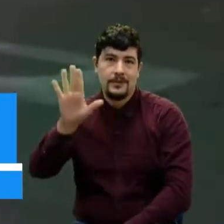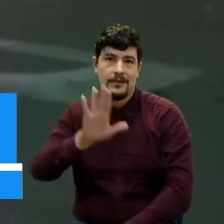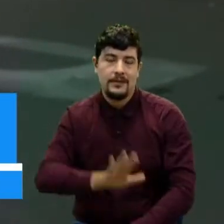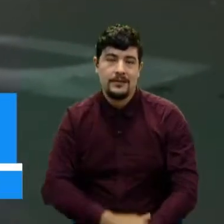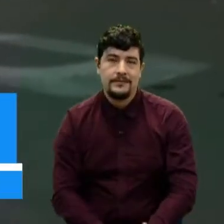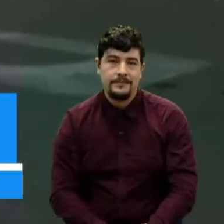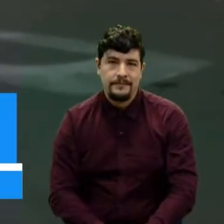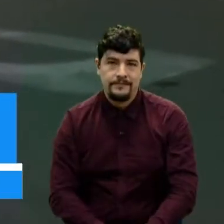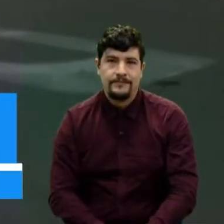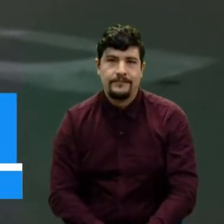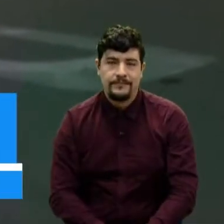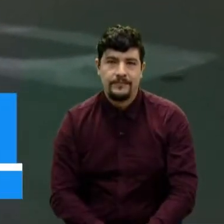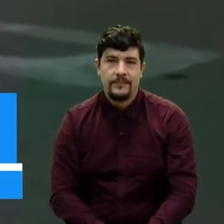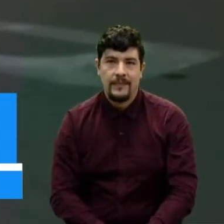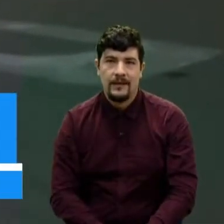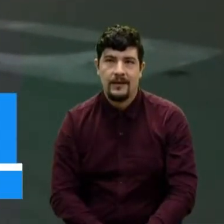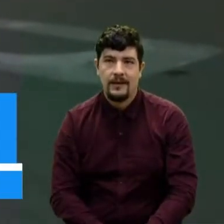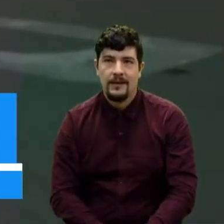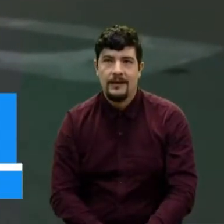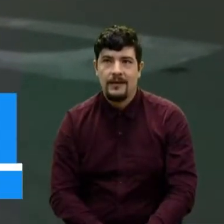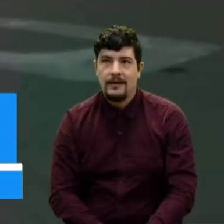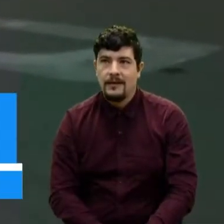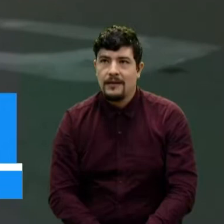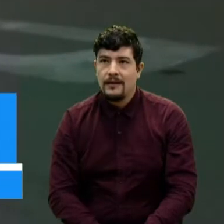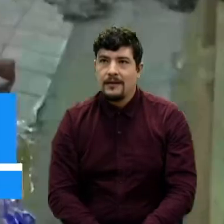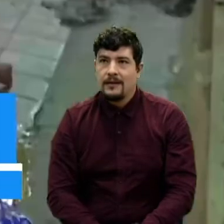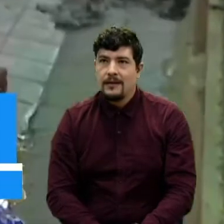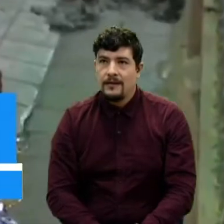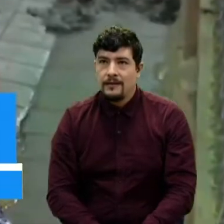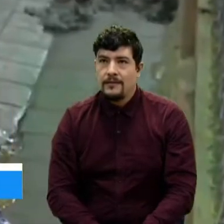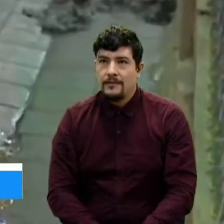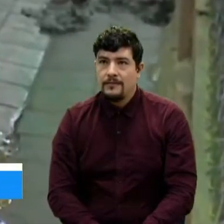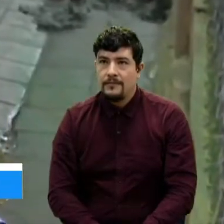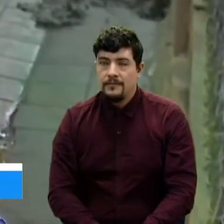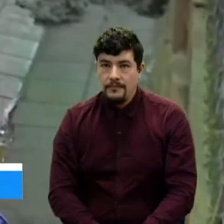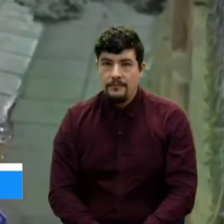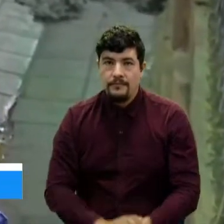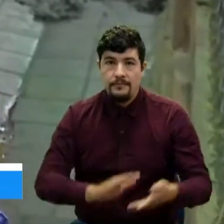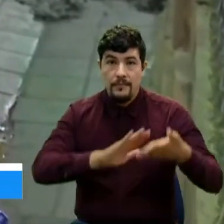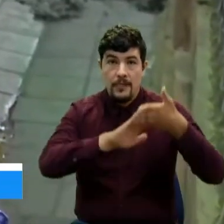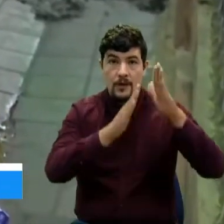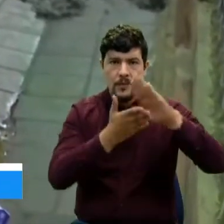para que se hagan mayores controles en los sectores donde ha llegado la población